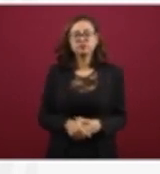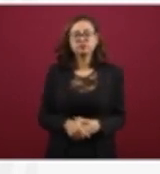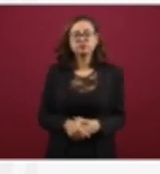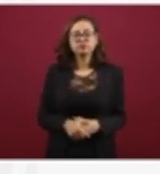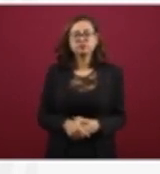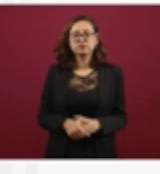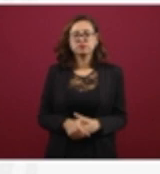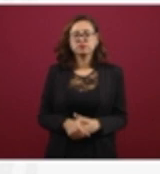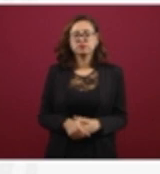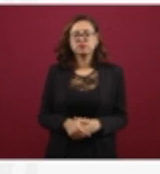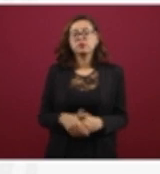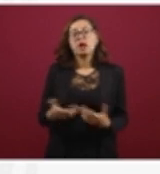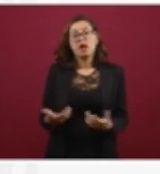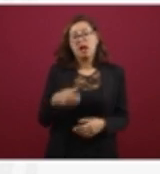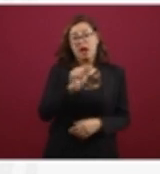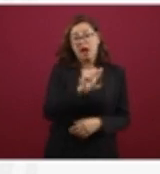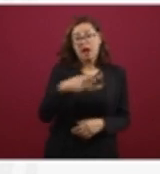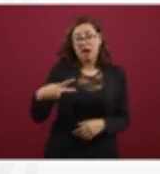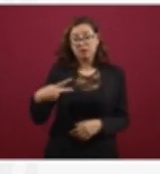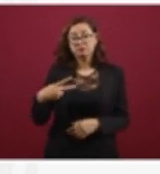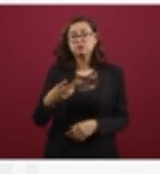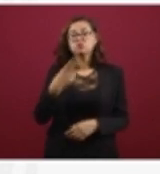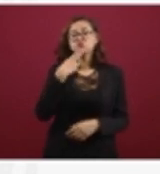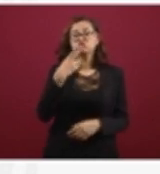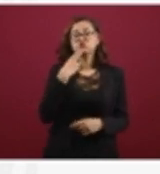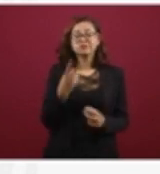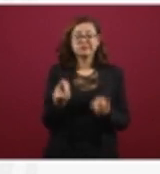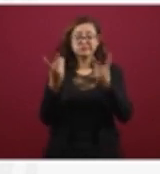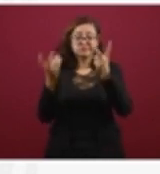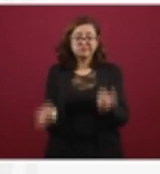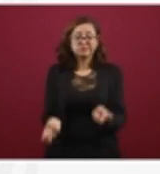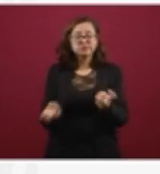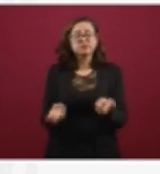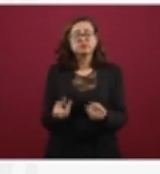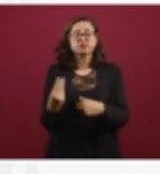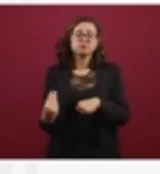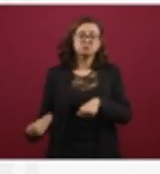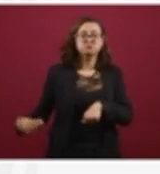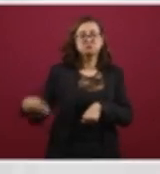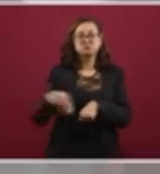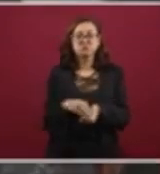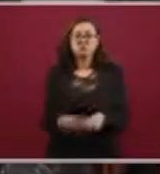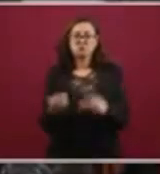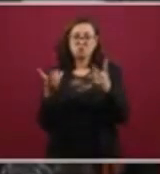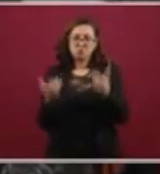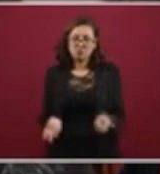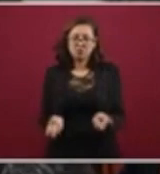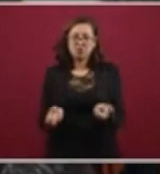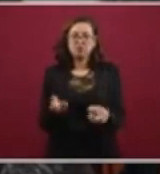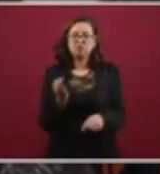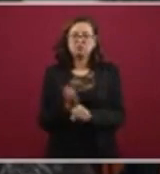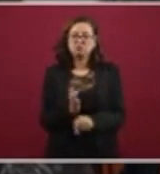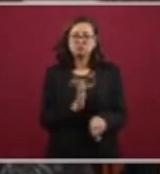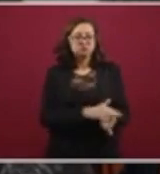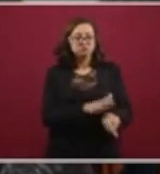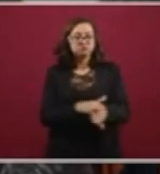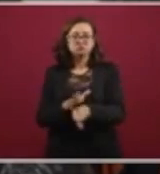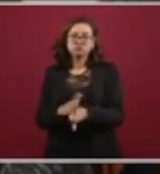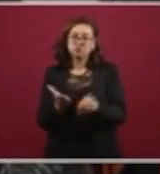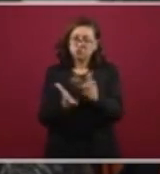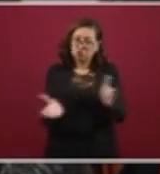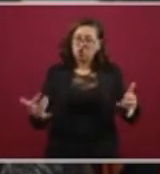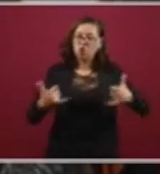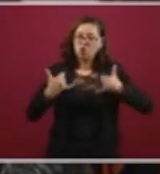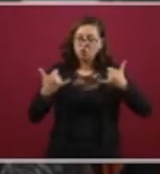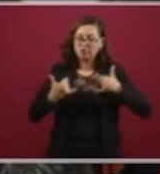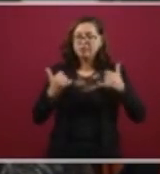app, tuvimos 2,000 descargas adicionales. Hacemos un llamado ahora que están los jóvenes, que nos